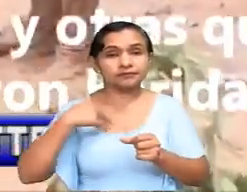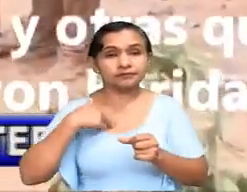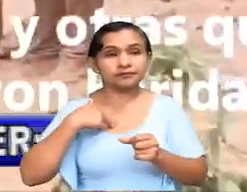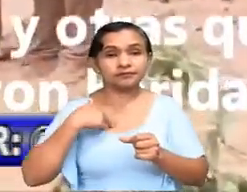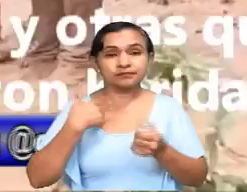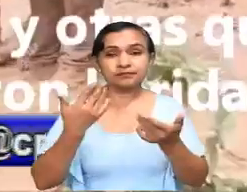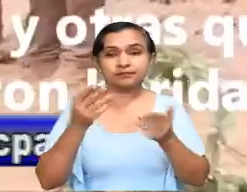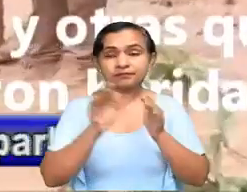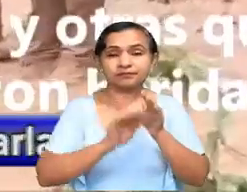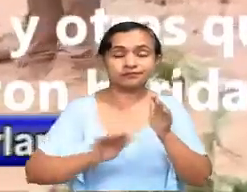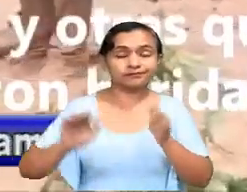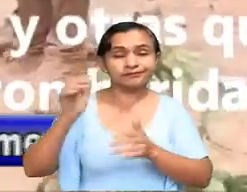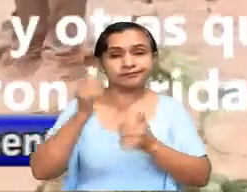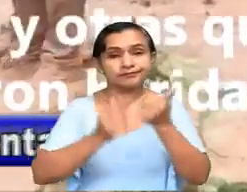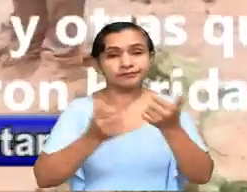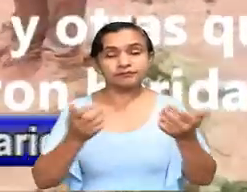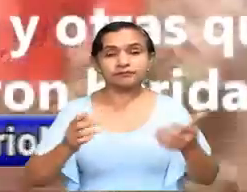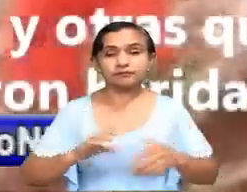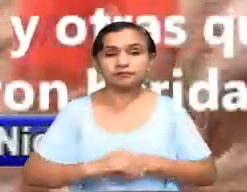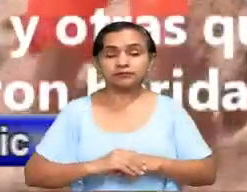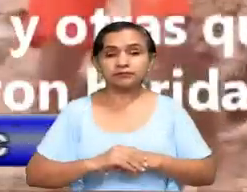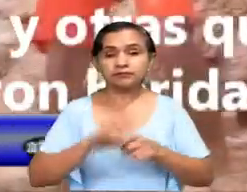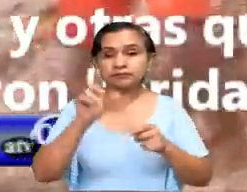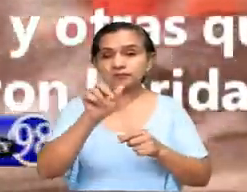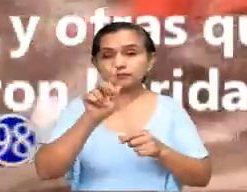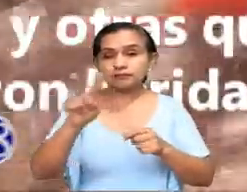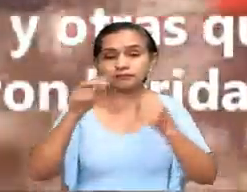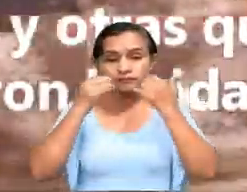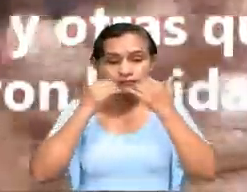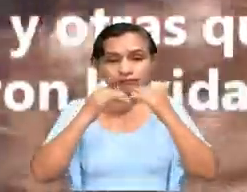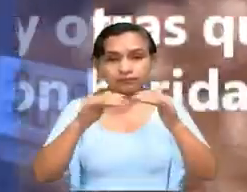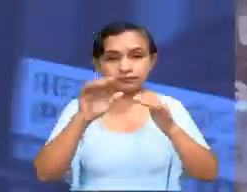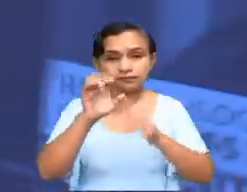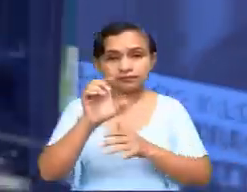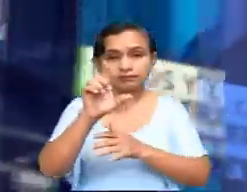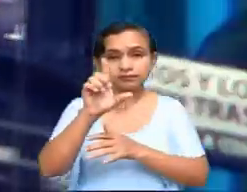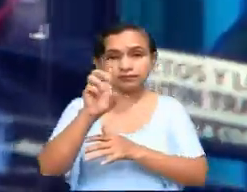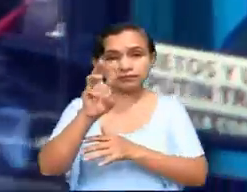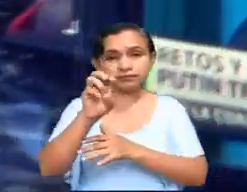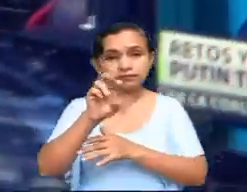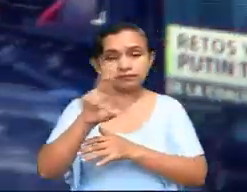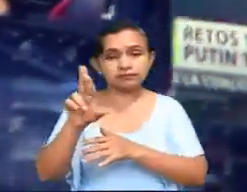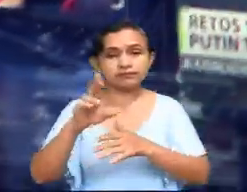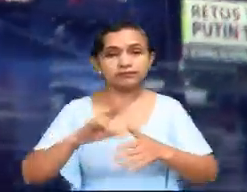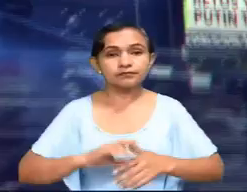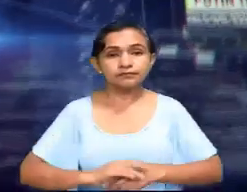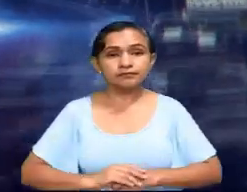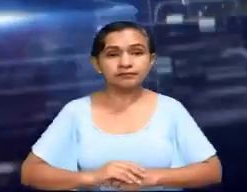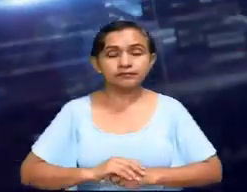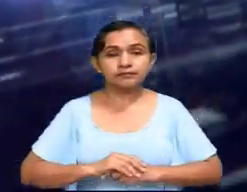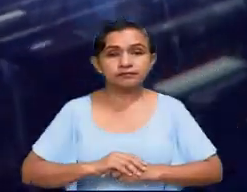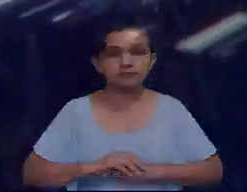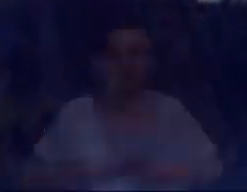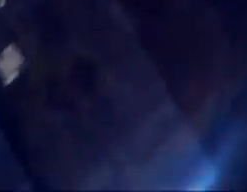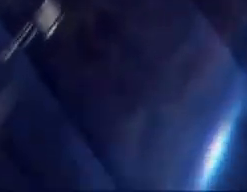descartan mayores estragos. Para el canal parlamentario les informó Elmer Marcia.